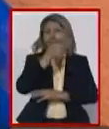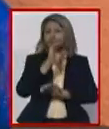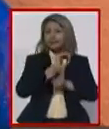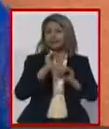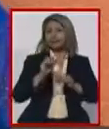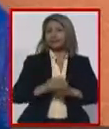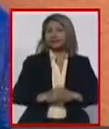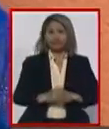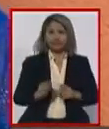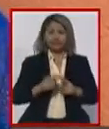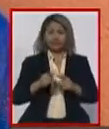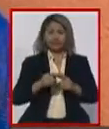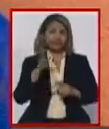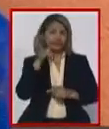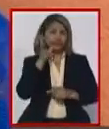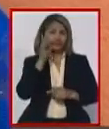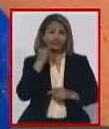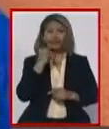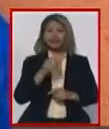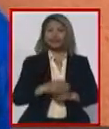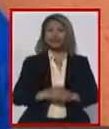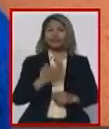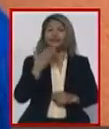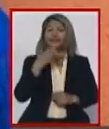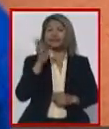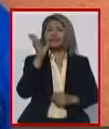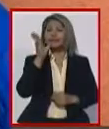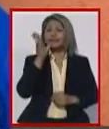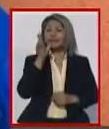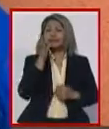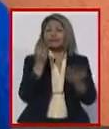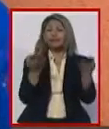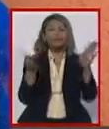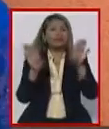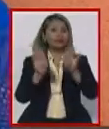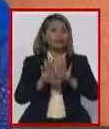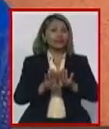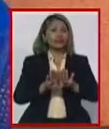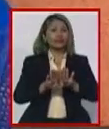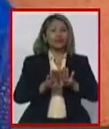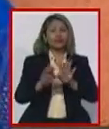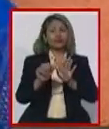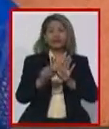niña, así que esa madre, mal madre, la ha encerrado,